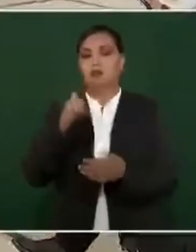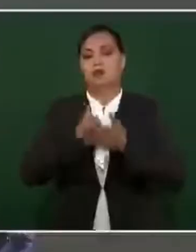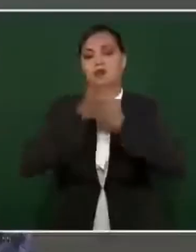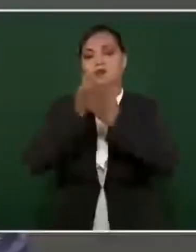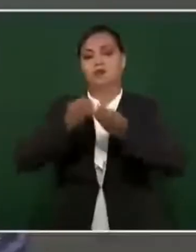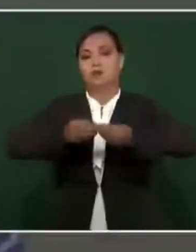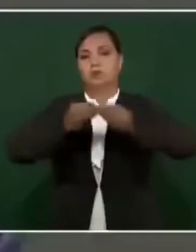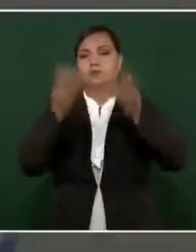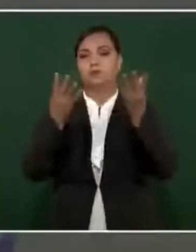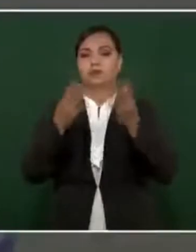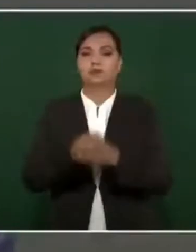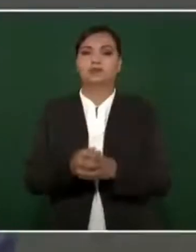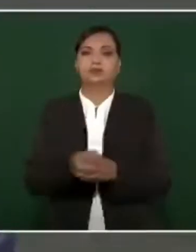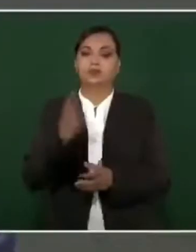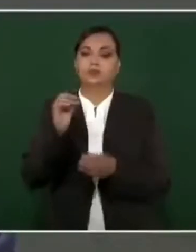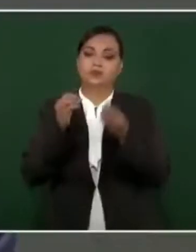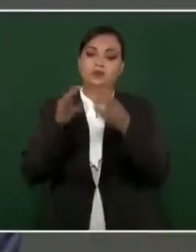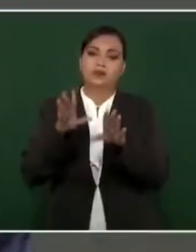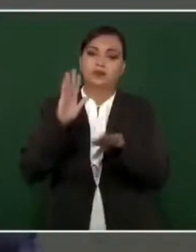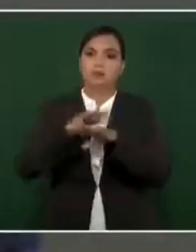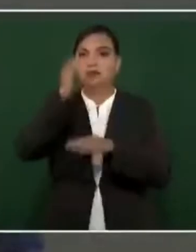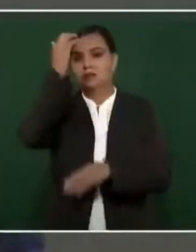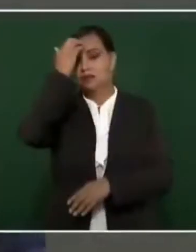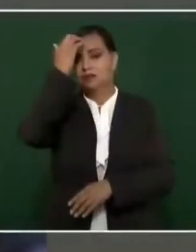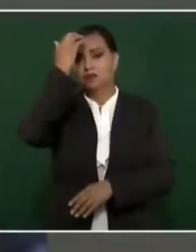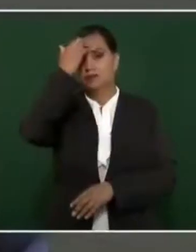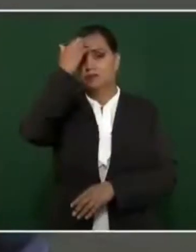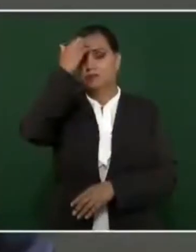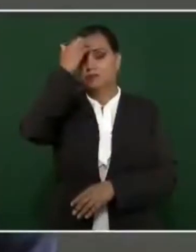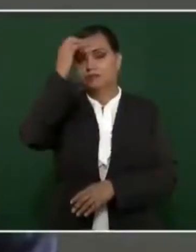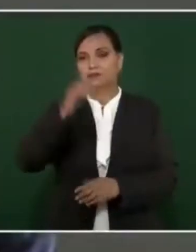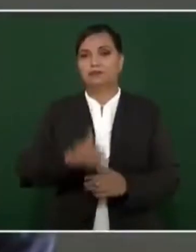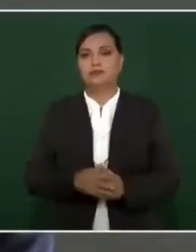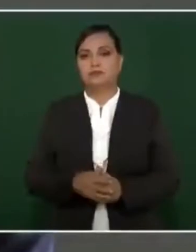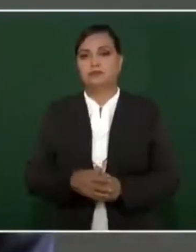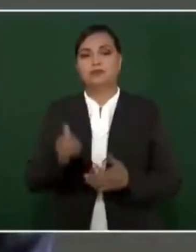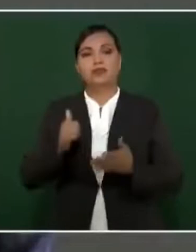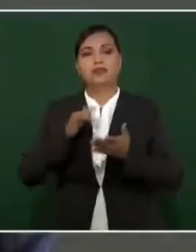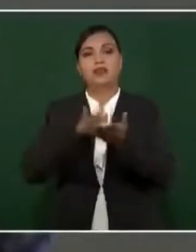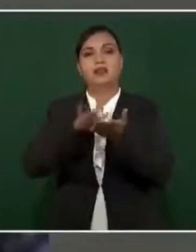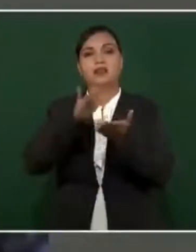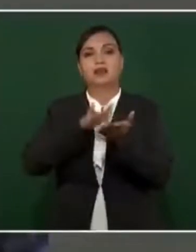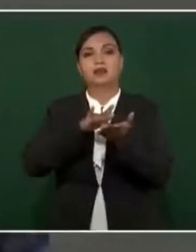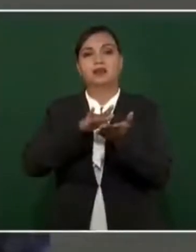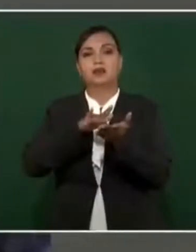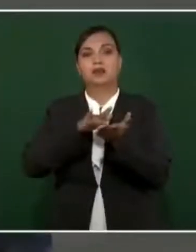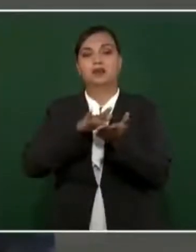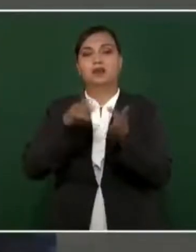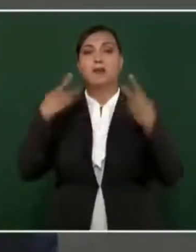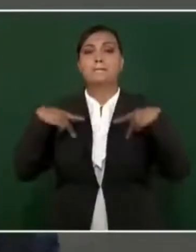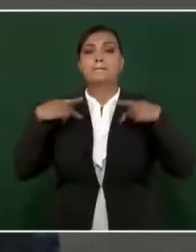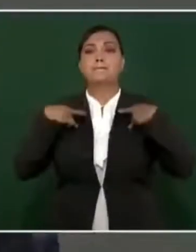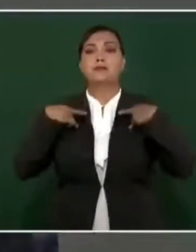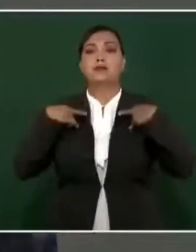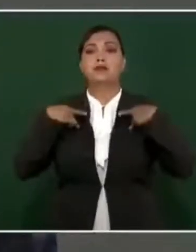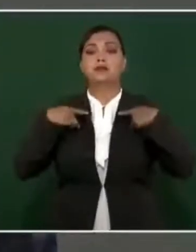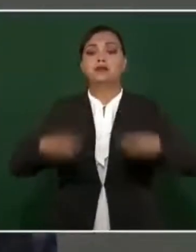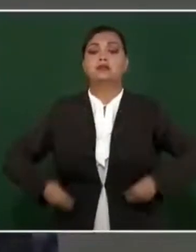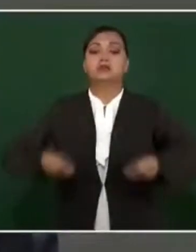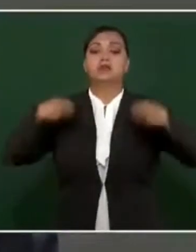el apoyo de nuestros paisanos migrantes, porque cuando más lo necesitábamos, más nos